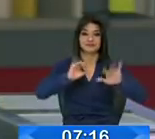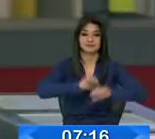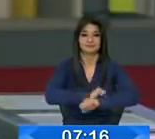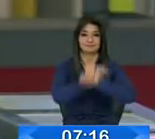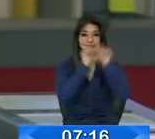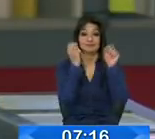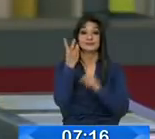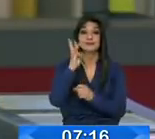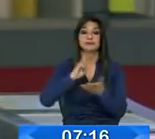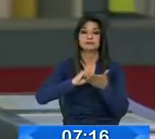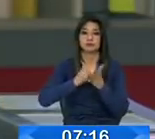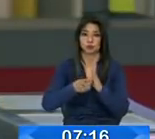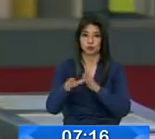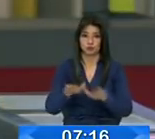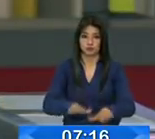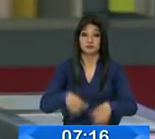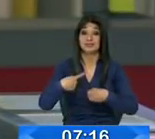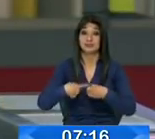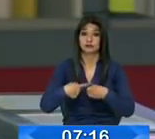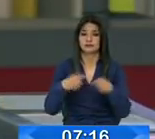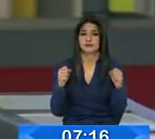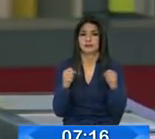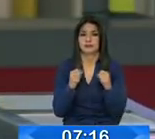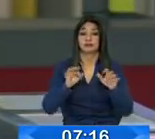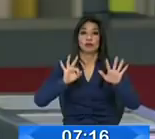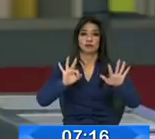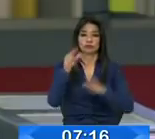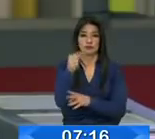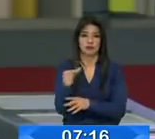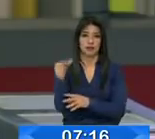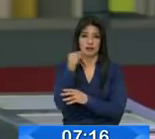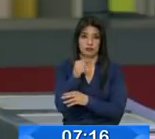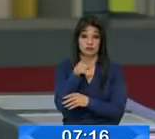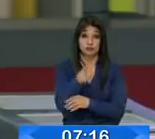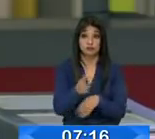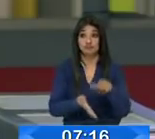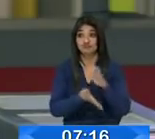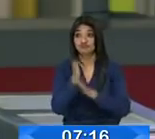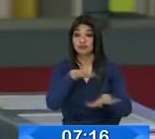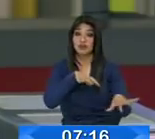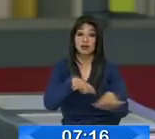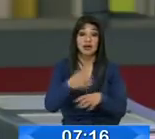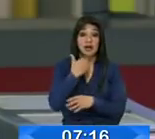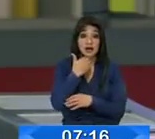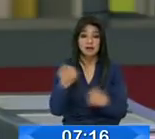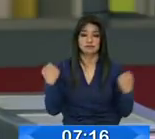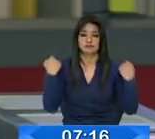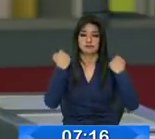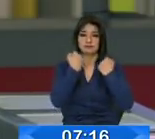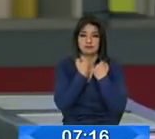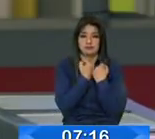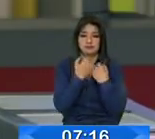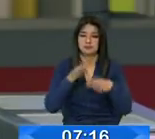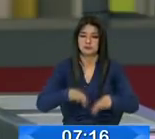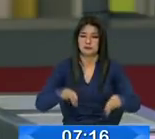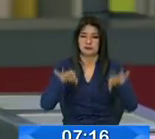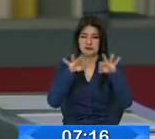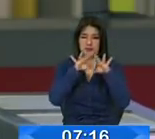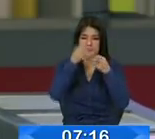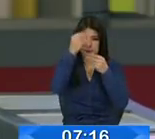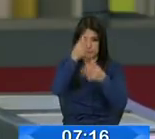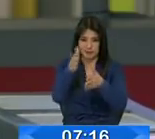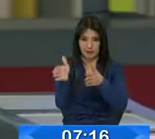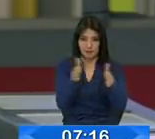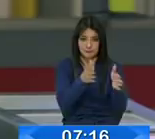...7:16 en la mañana, la temperatura está baja en 8 grados centígrados, amigos, así que si vamos a salir, abrigarse, importante. Tiempo de contarles